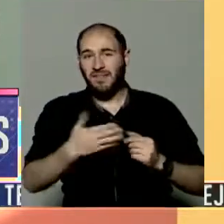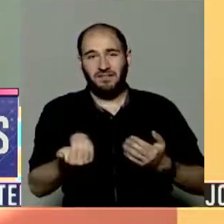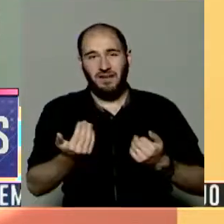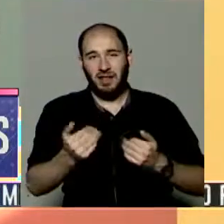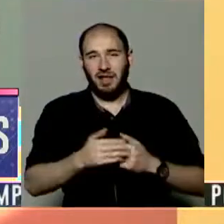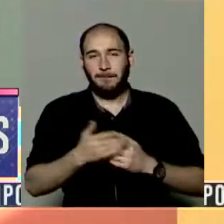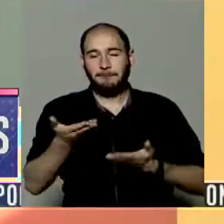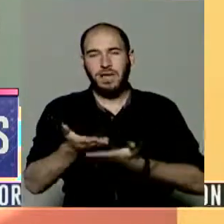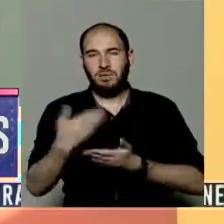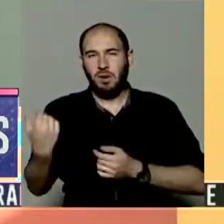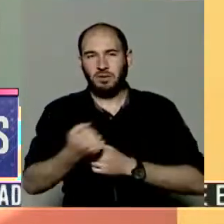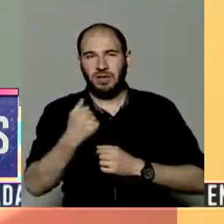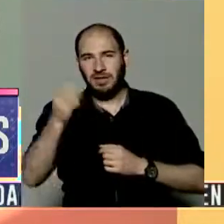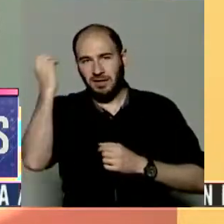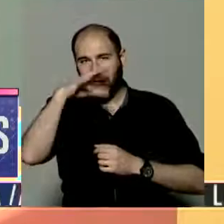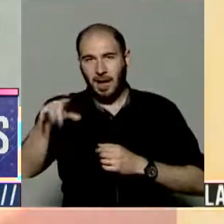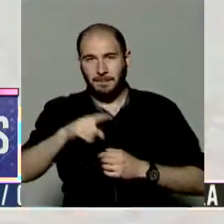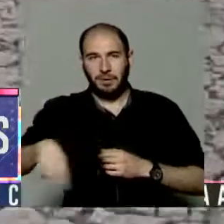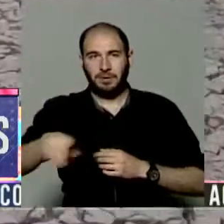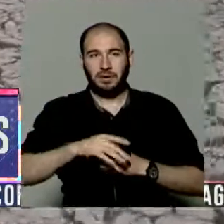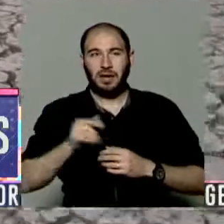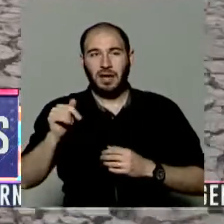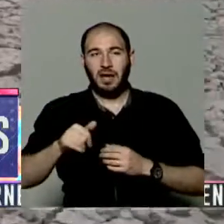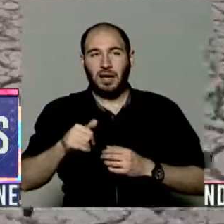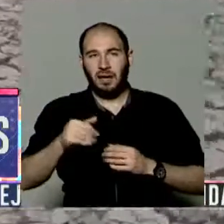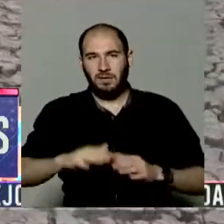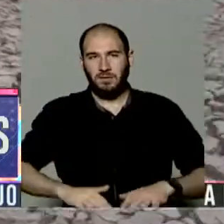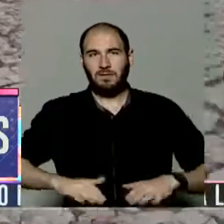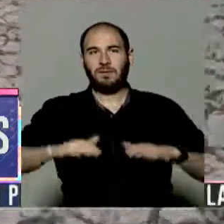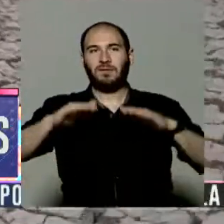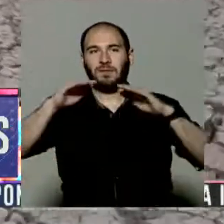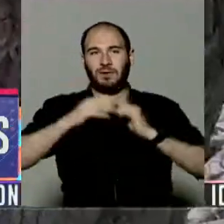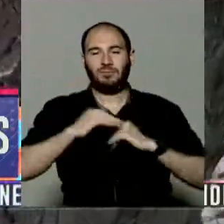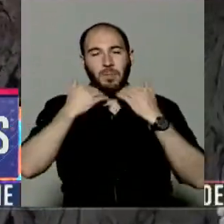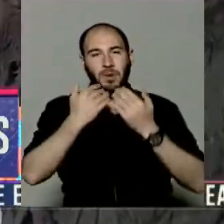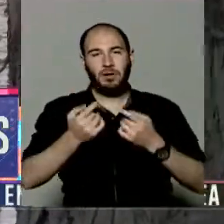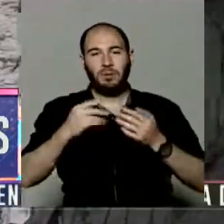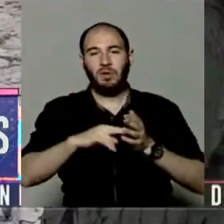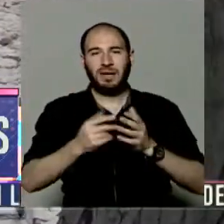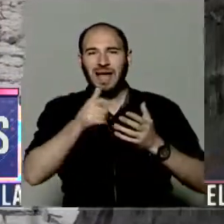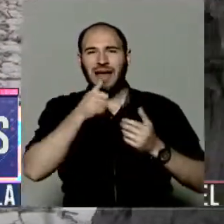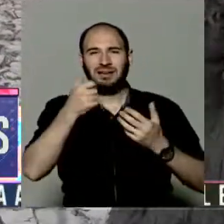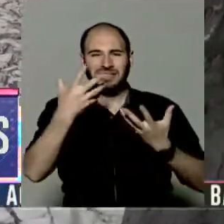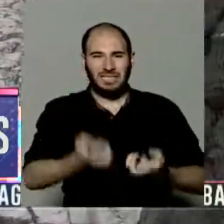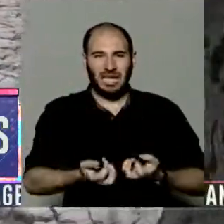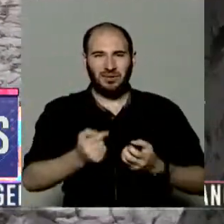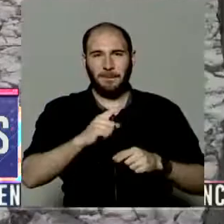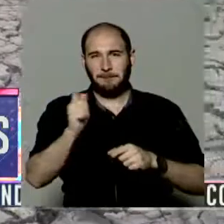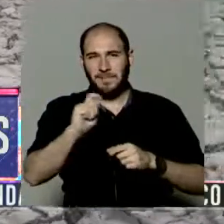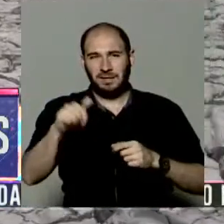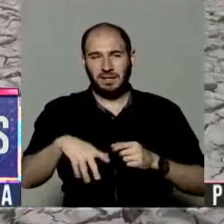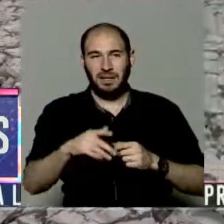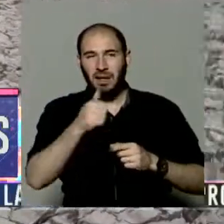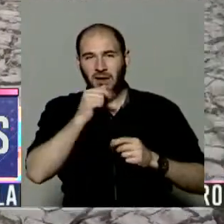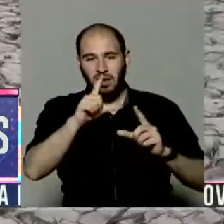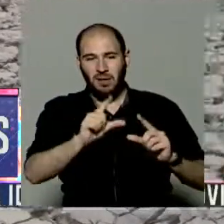para la demanda fundamentalmente agrícola, que es cuando la planta más crece. Más allá de la situación de sequía de estos años, durante estos meses siempre caudal es